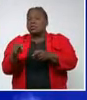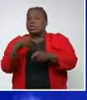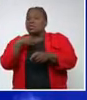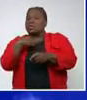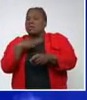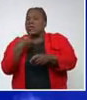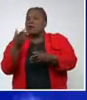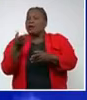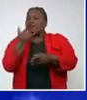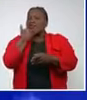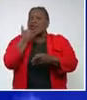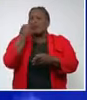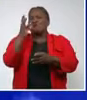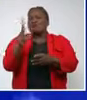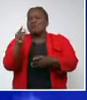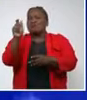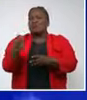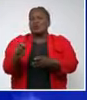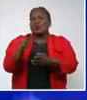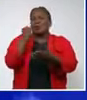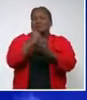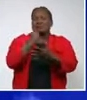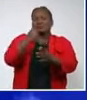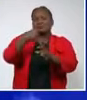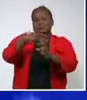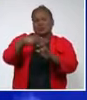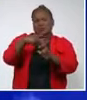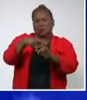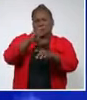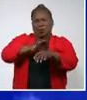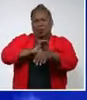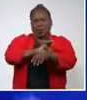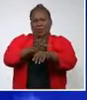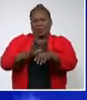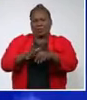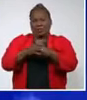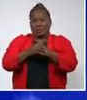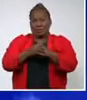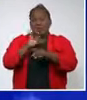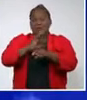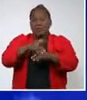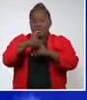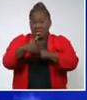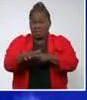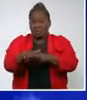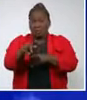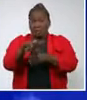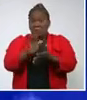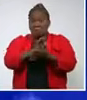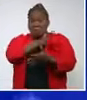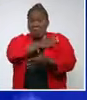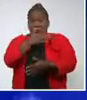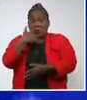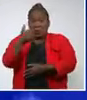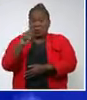confirmado. Realmente, aunque el comienzo no ha sido bueno, sin